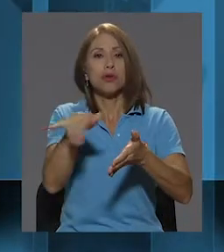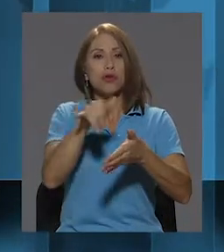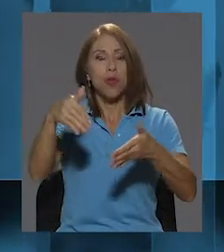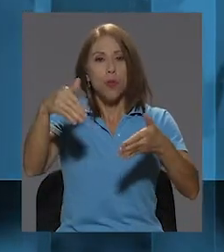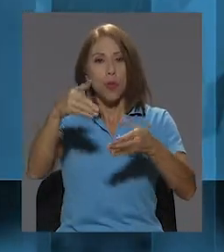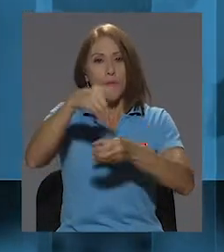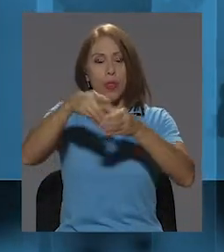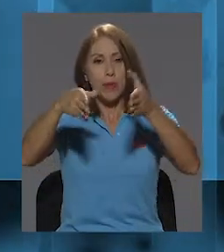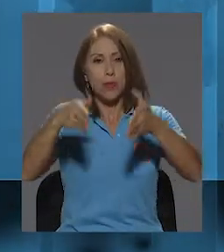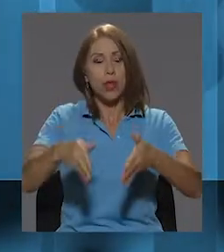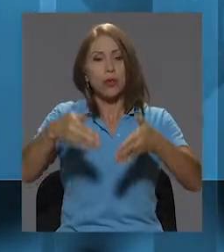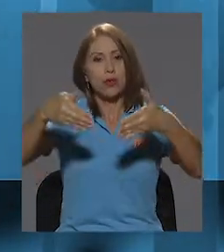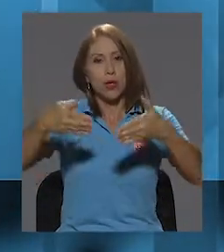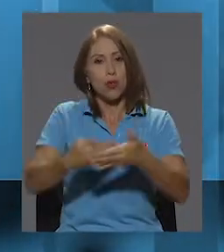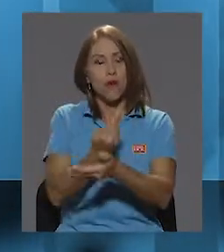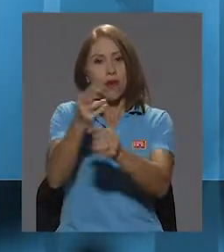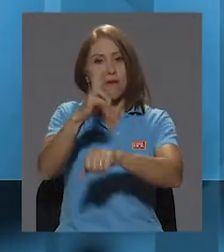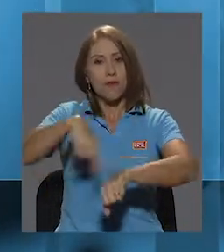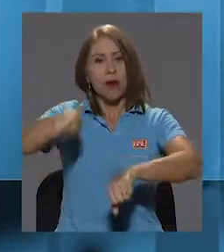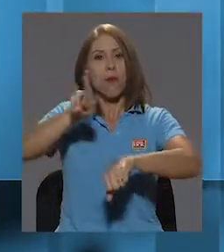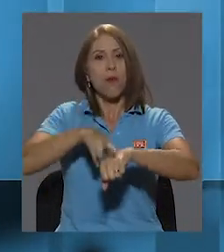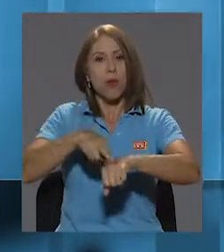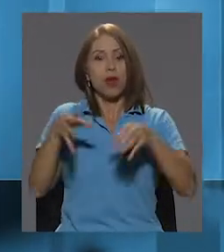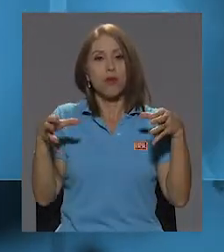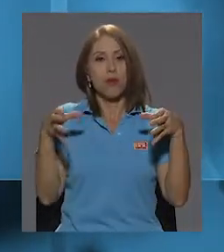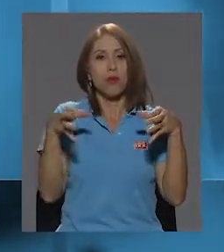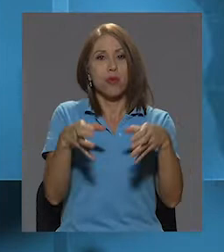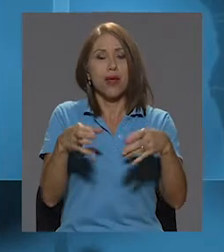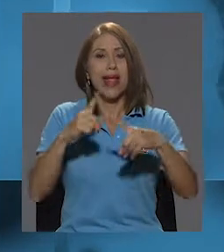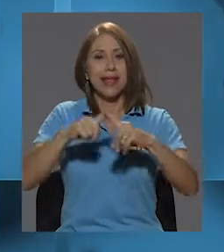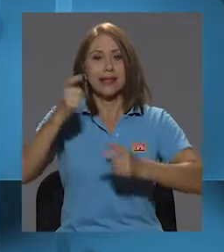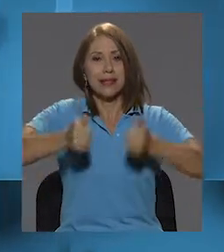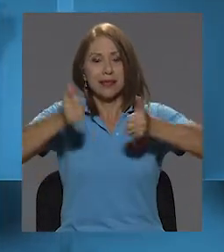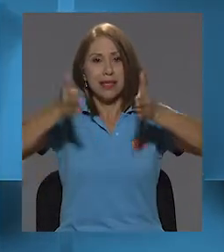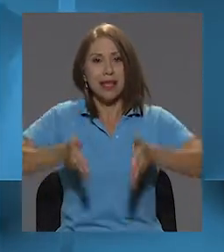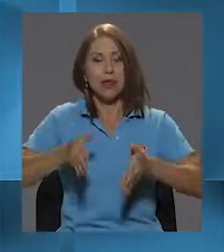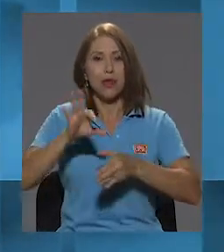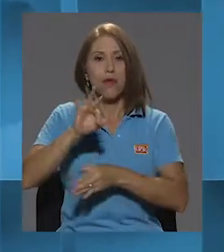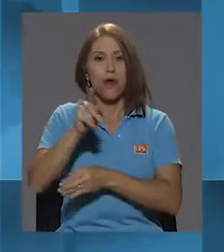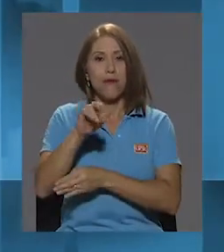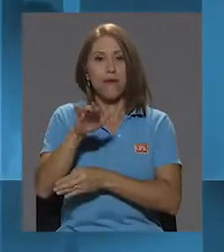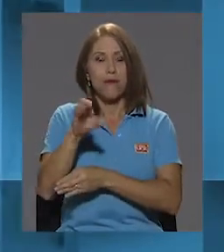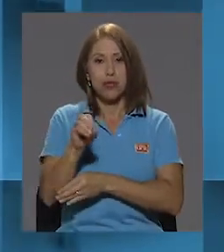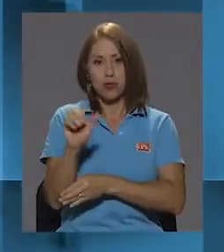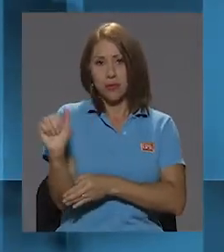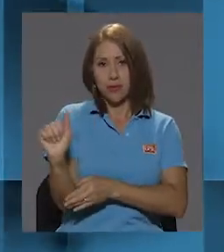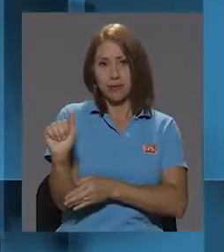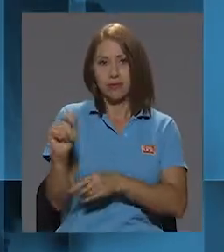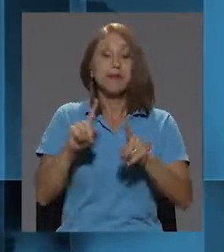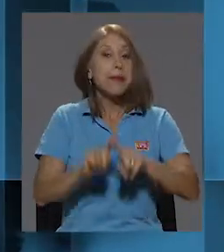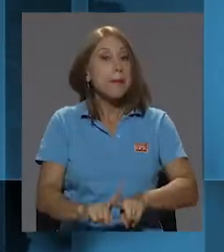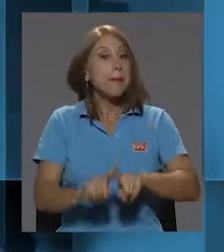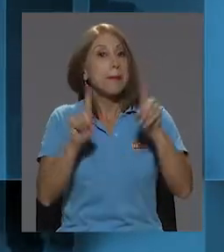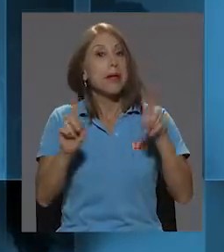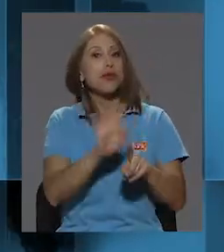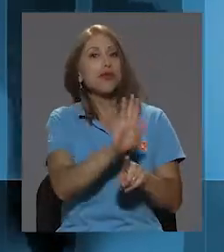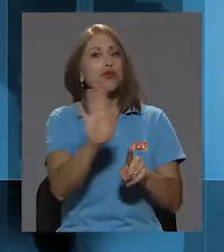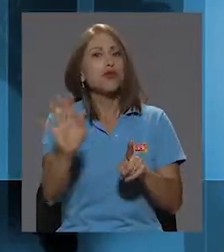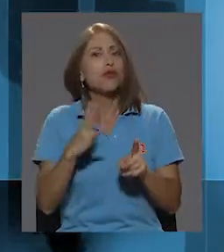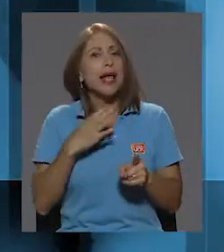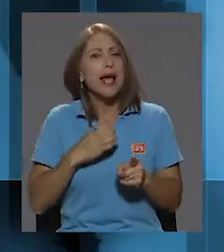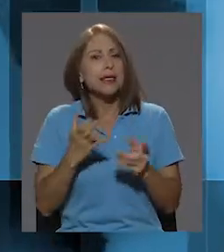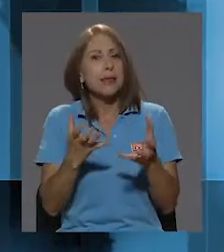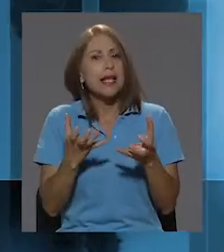República, agrupación que fundaría el ex candidato Fabricio Alvarado. No obstante, dichas